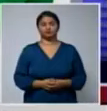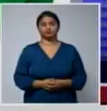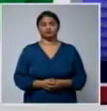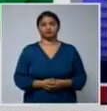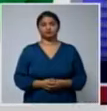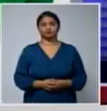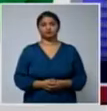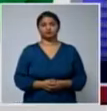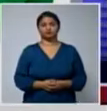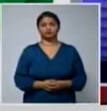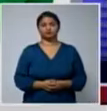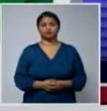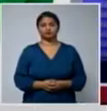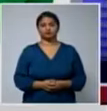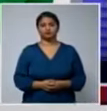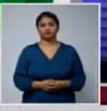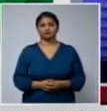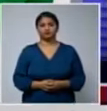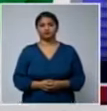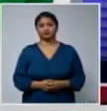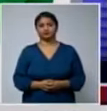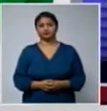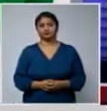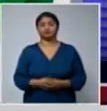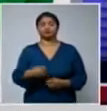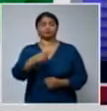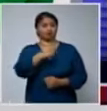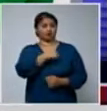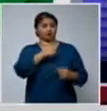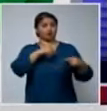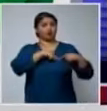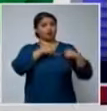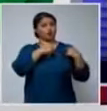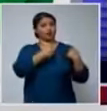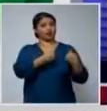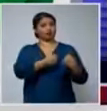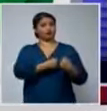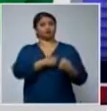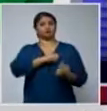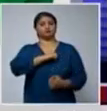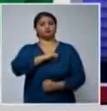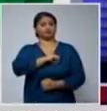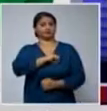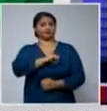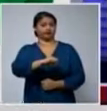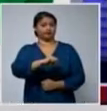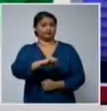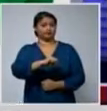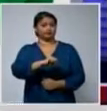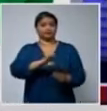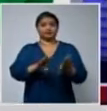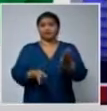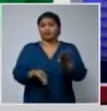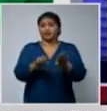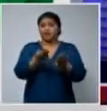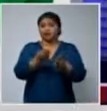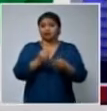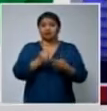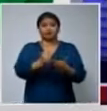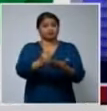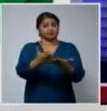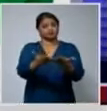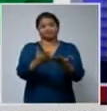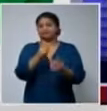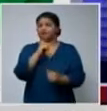y presenta unas historias que tampoco fue posible su reanimación con las maniobras que